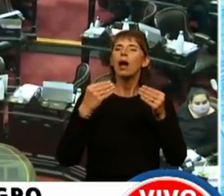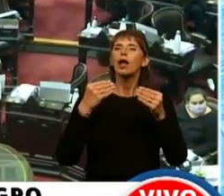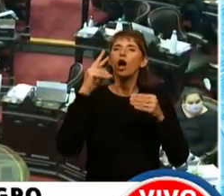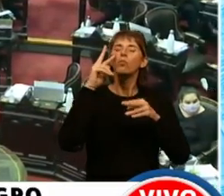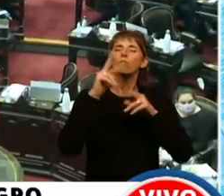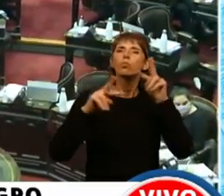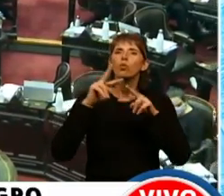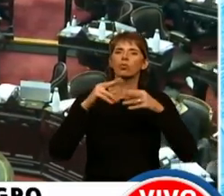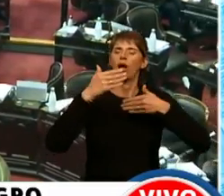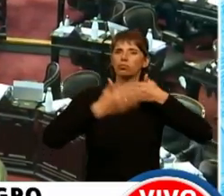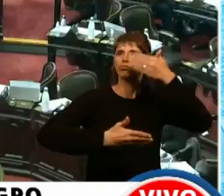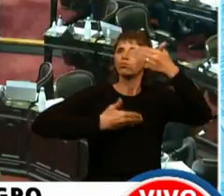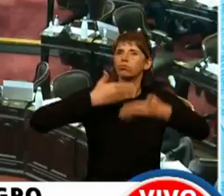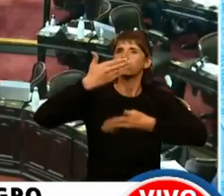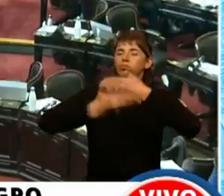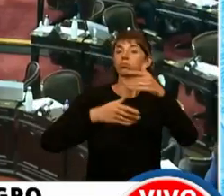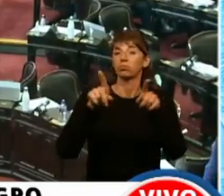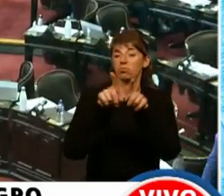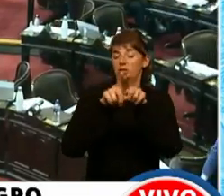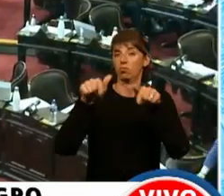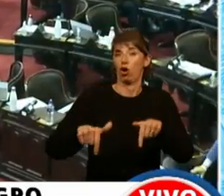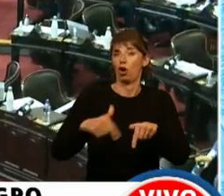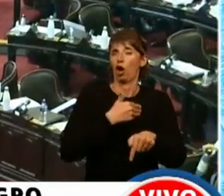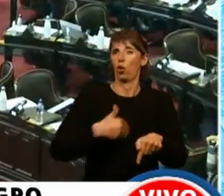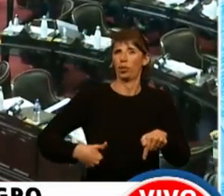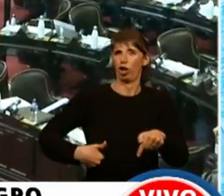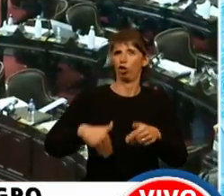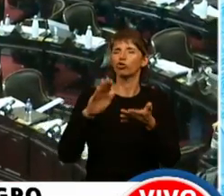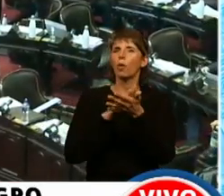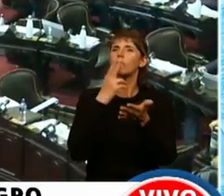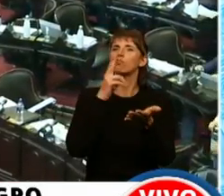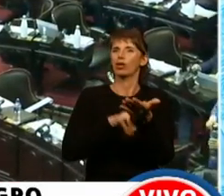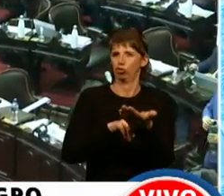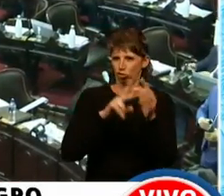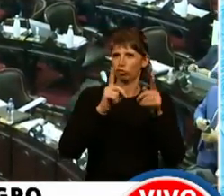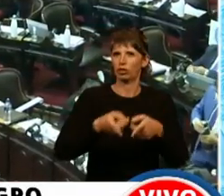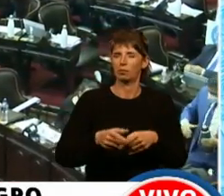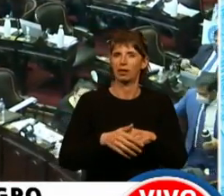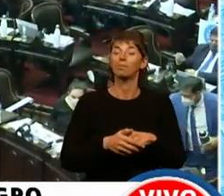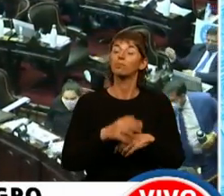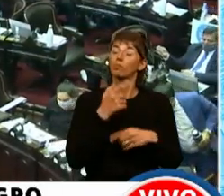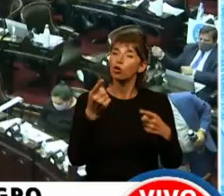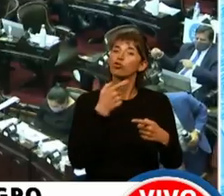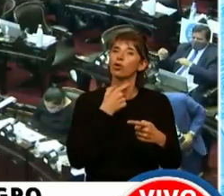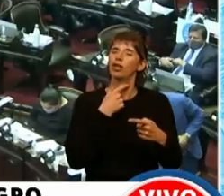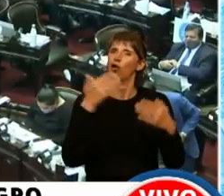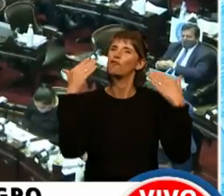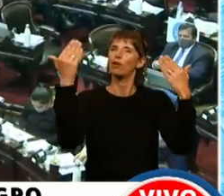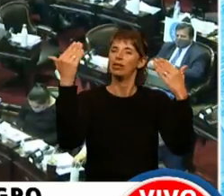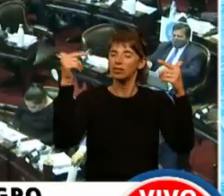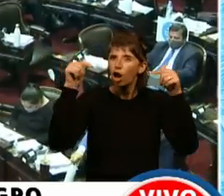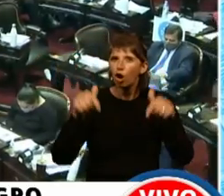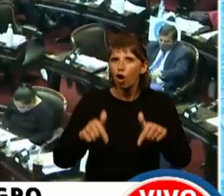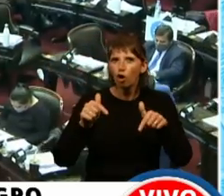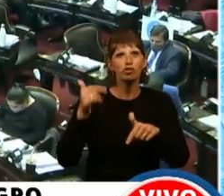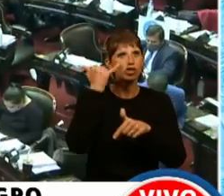como también está haciendo nuestro gobierno en materia impositiva así que felicitar que en el día de hoy